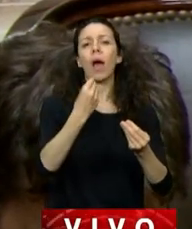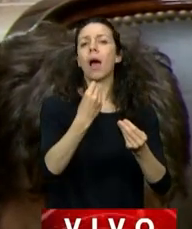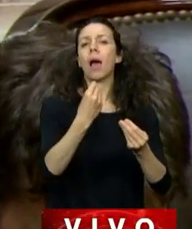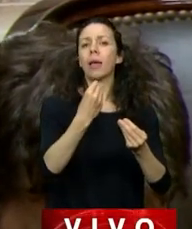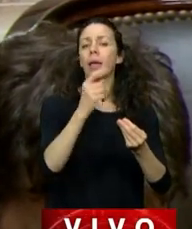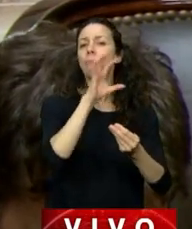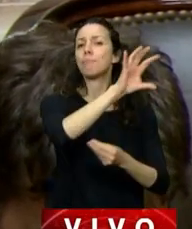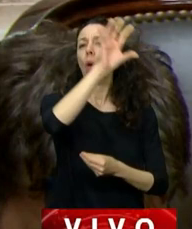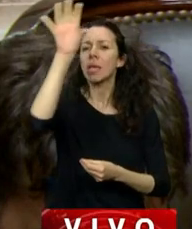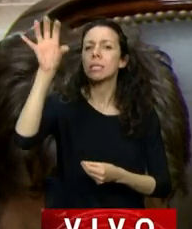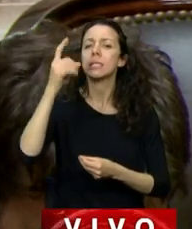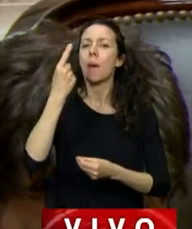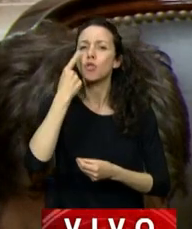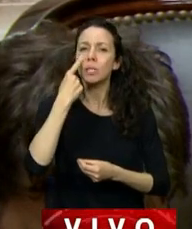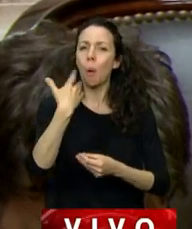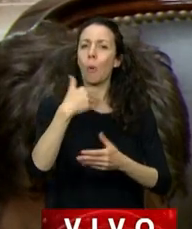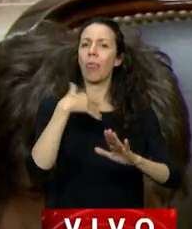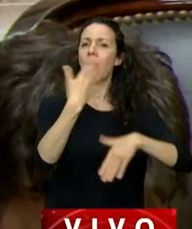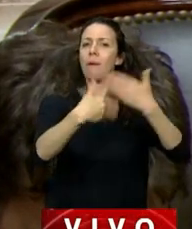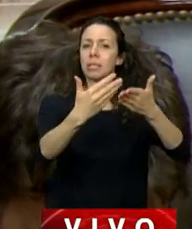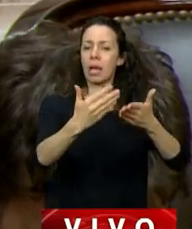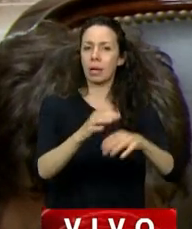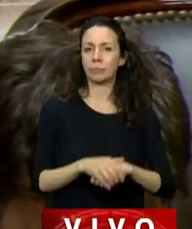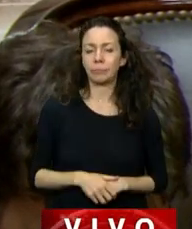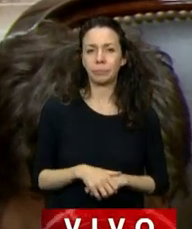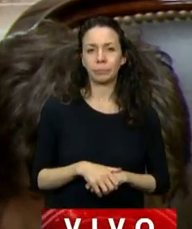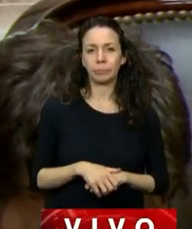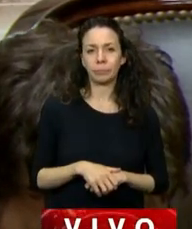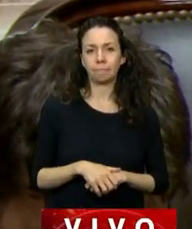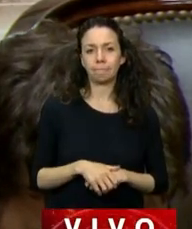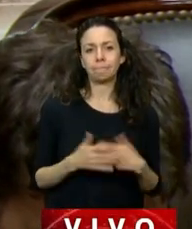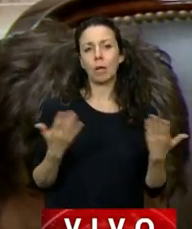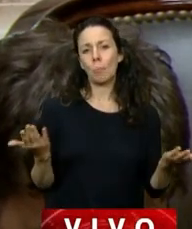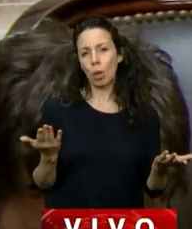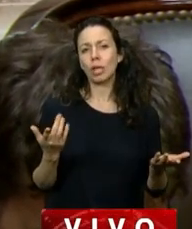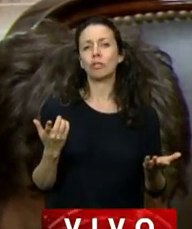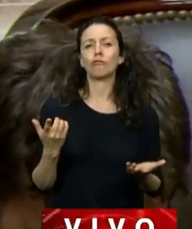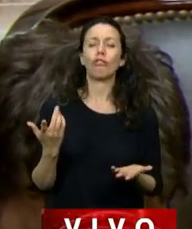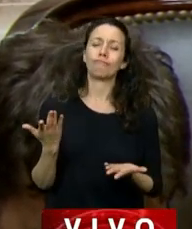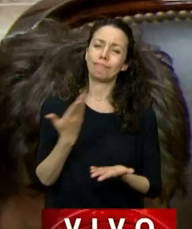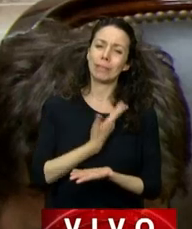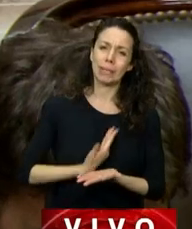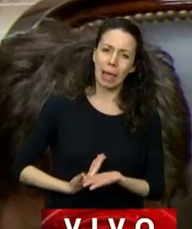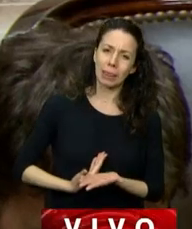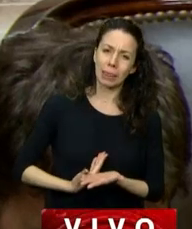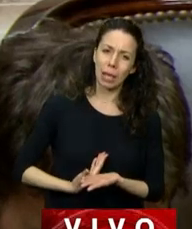las provincias y los municipios salgan adelante. Así que, señor presidente, confío que hoy